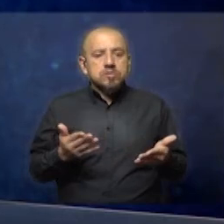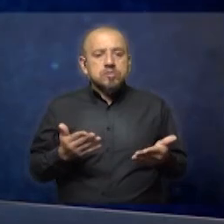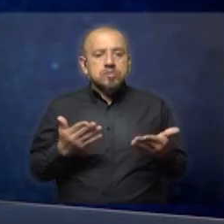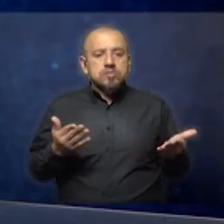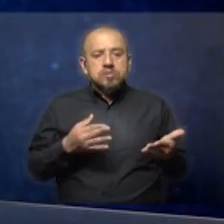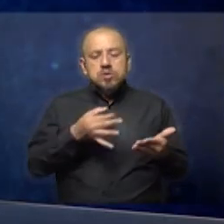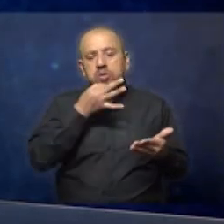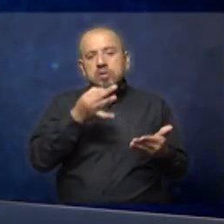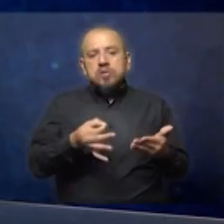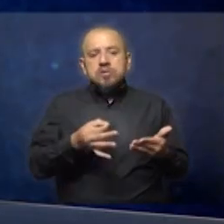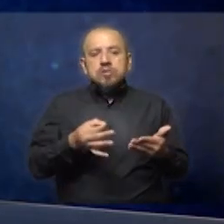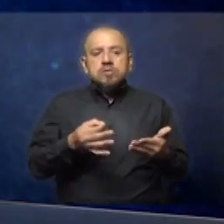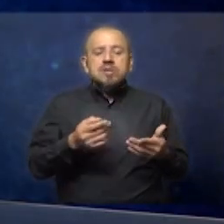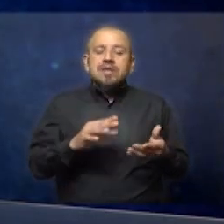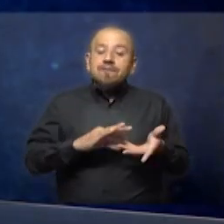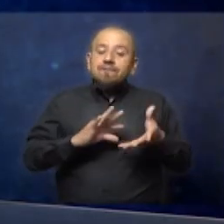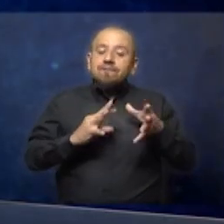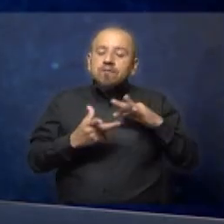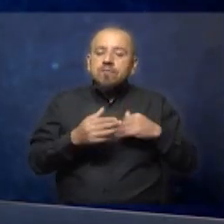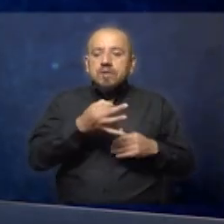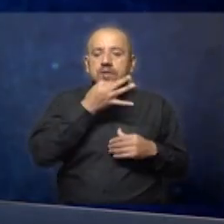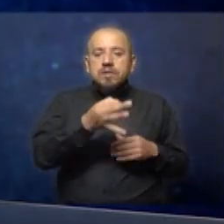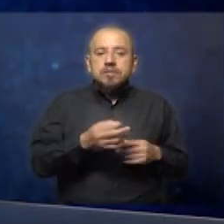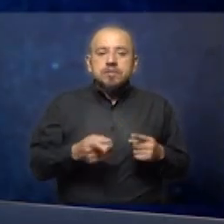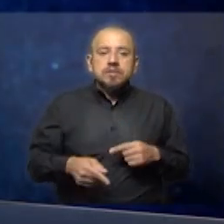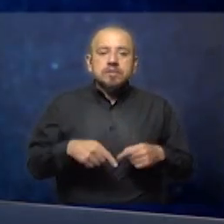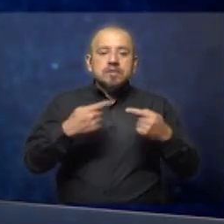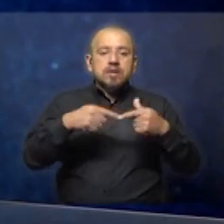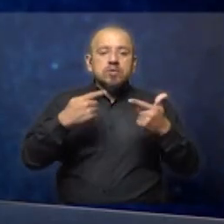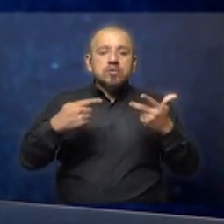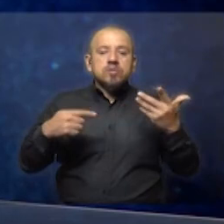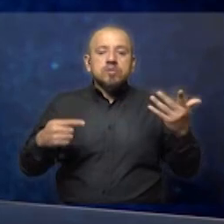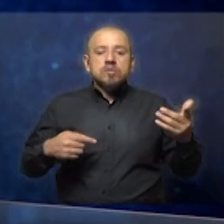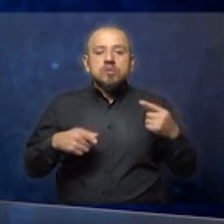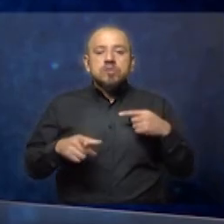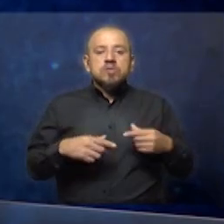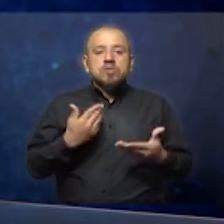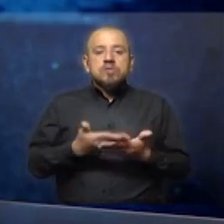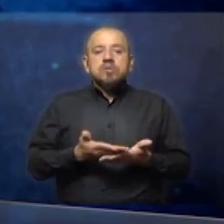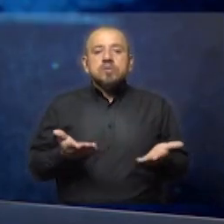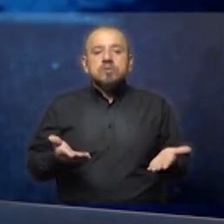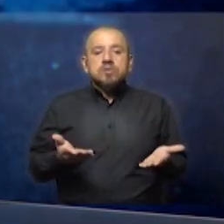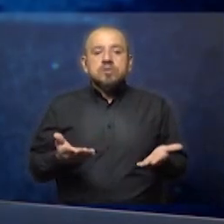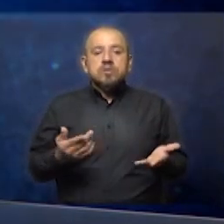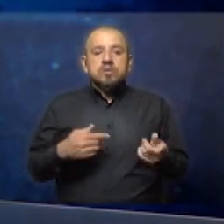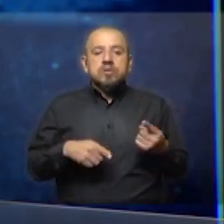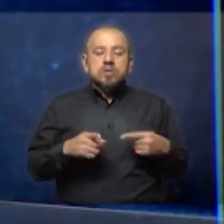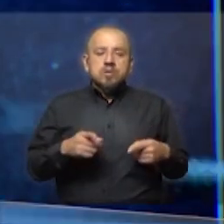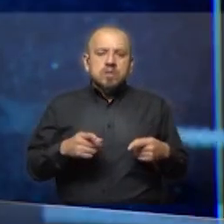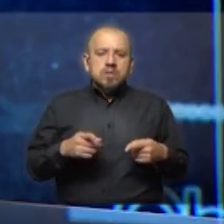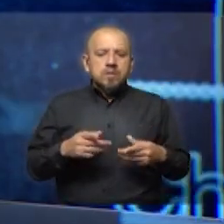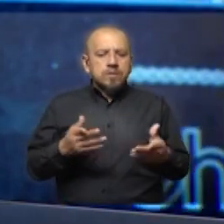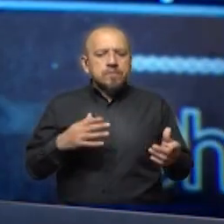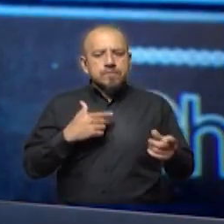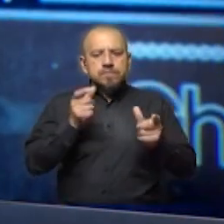que dice cómo lo dice y también los elementos que pone sobre la mesa al tiempo de de